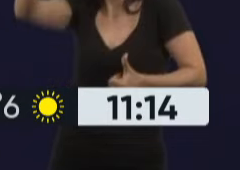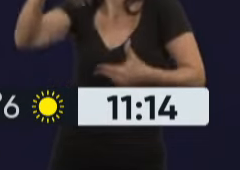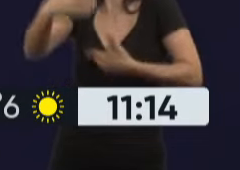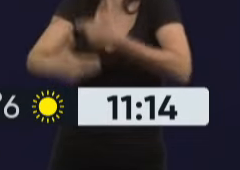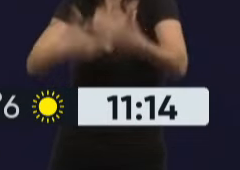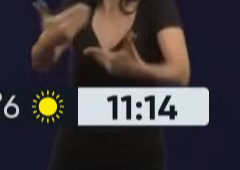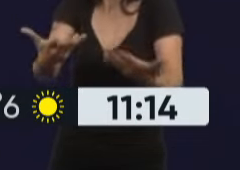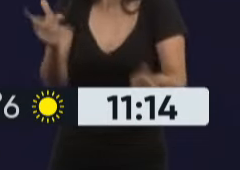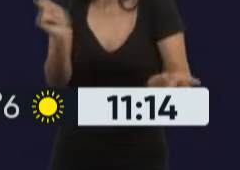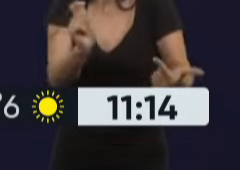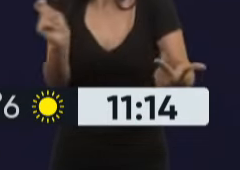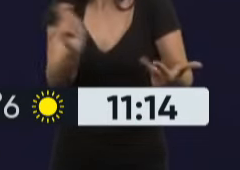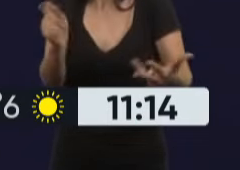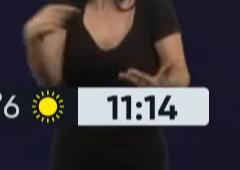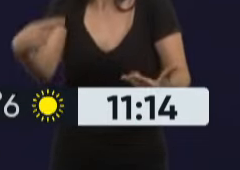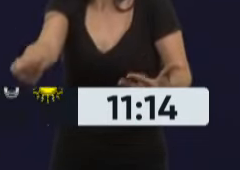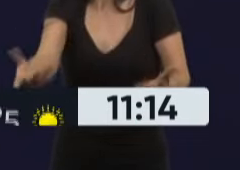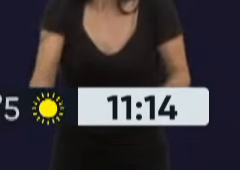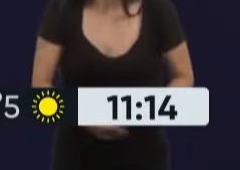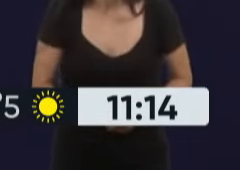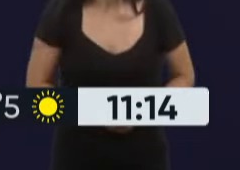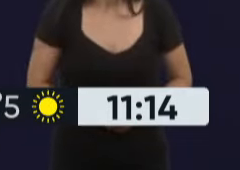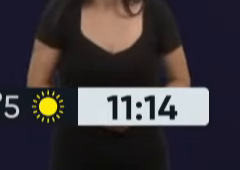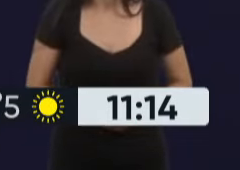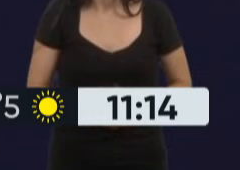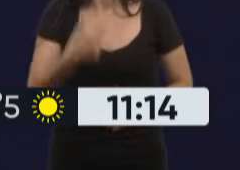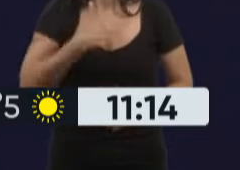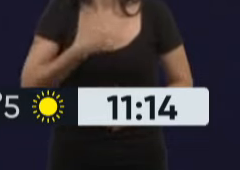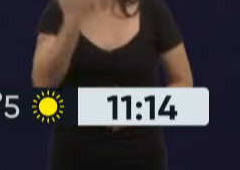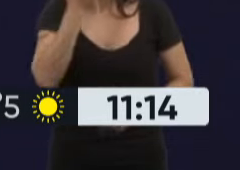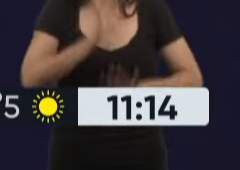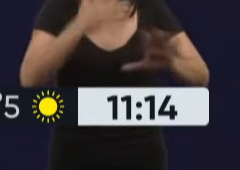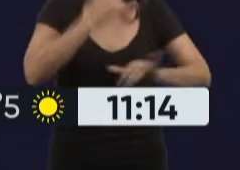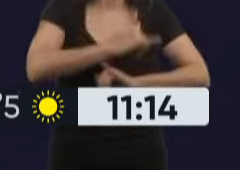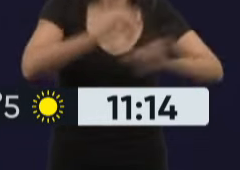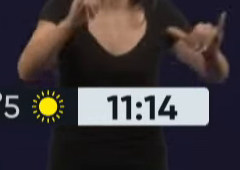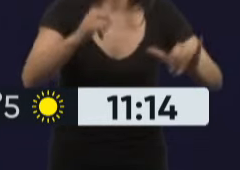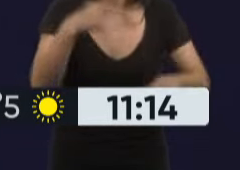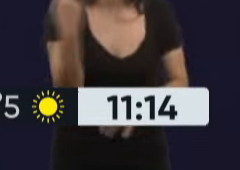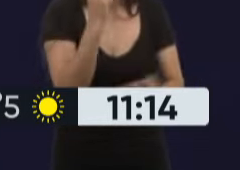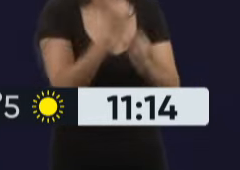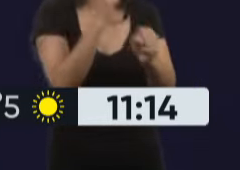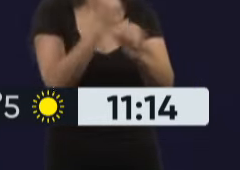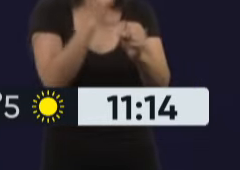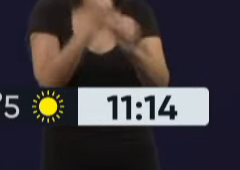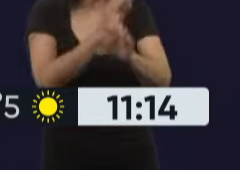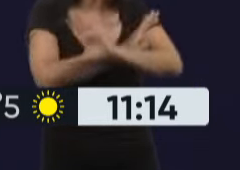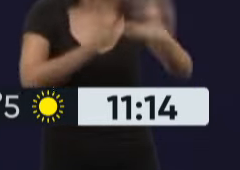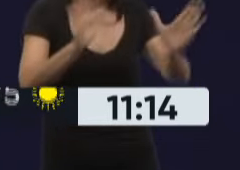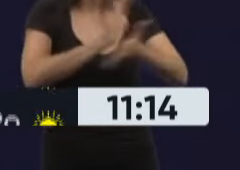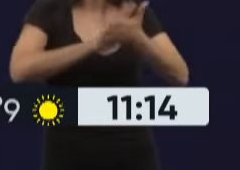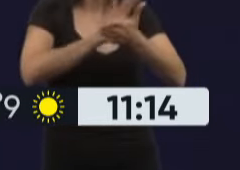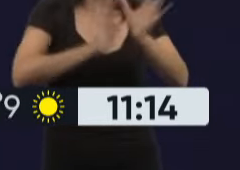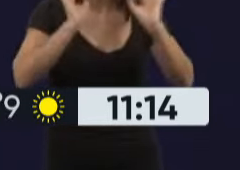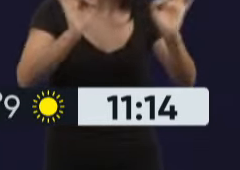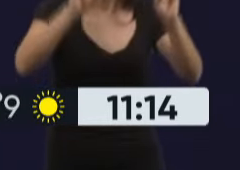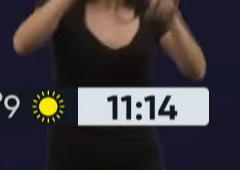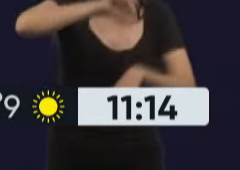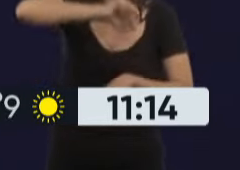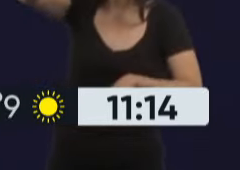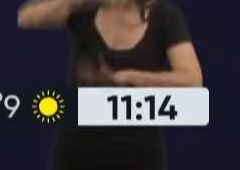en estos meses donde eh yo ya lo dije la tarea está realizada en términos de inflación Por